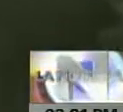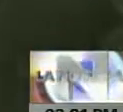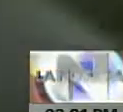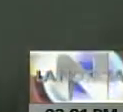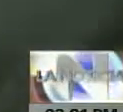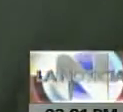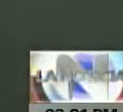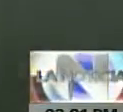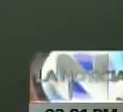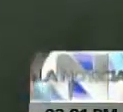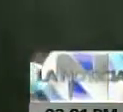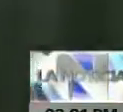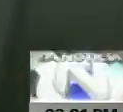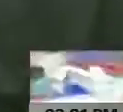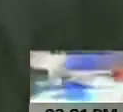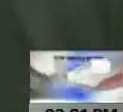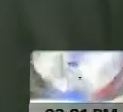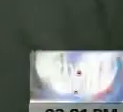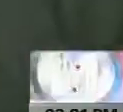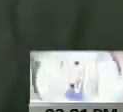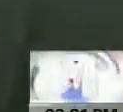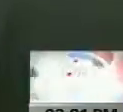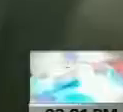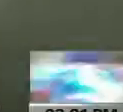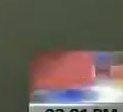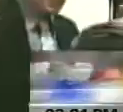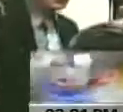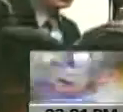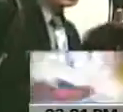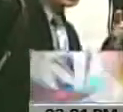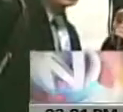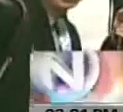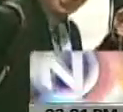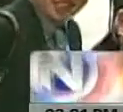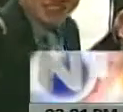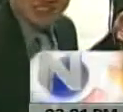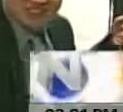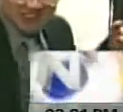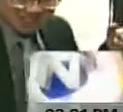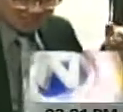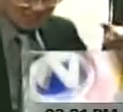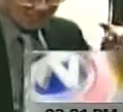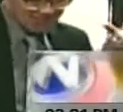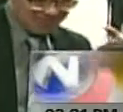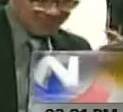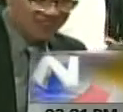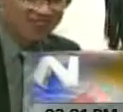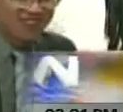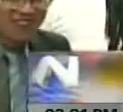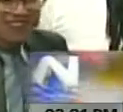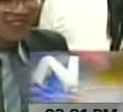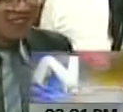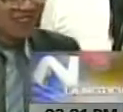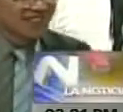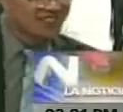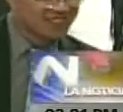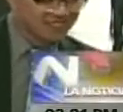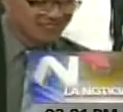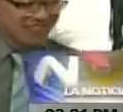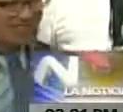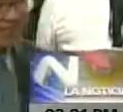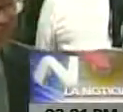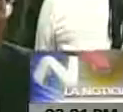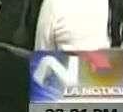del sector minero. Igualmente, el mandatario nacional anunció que se aplicará un precio justo del oro para los